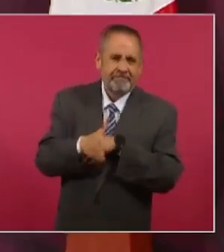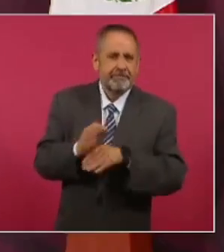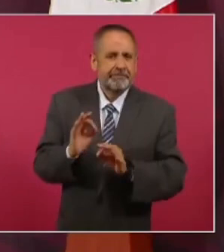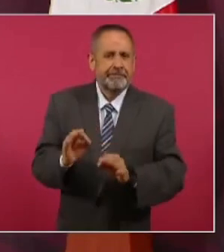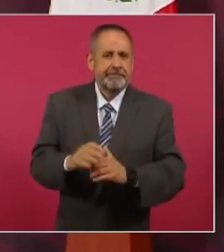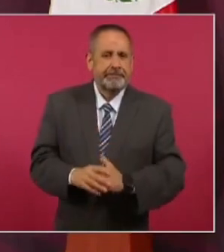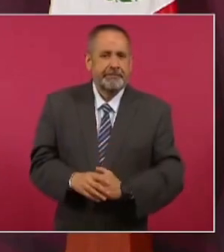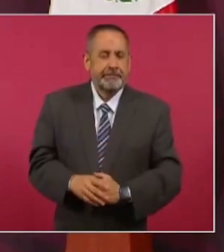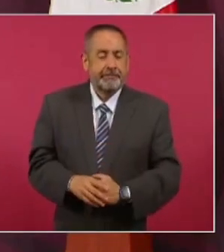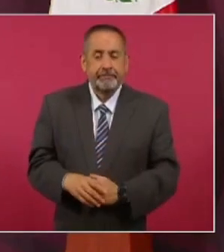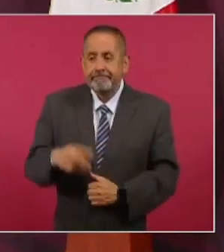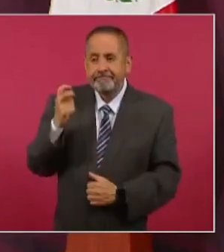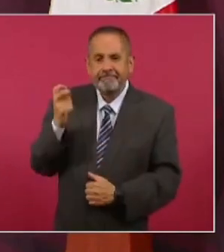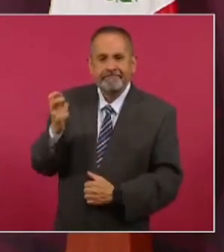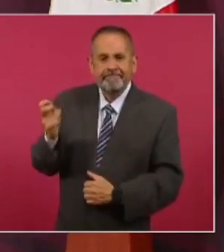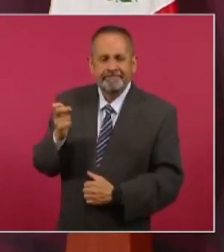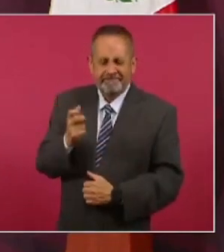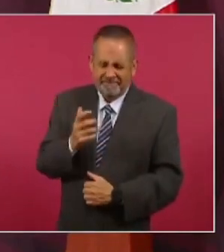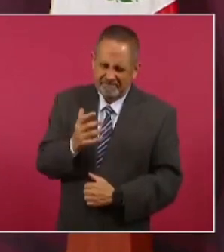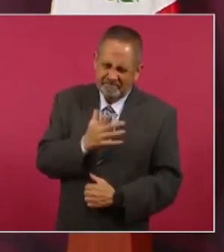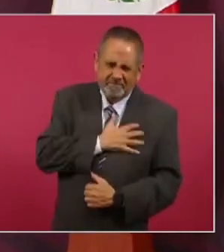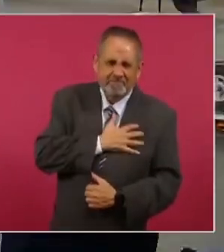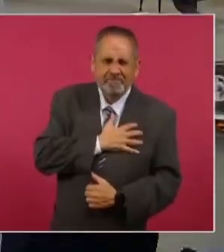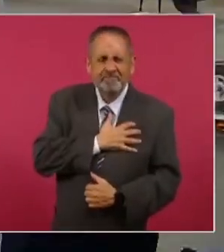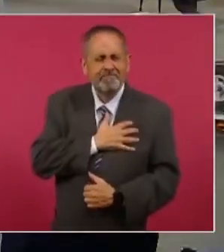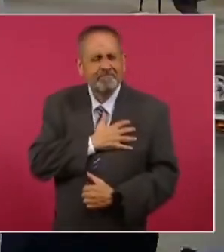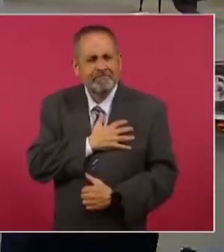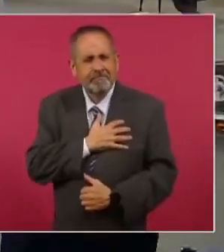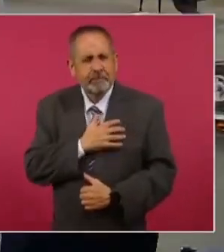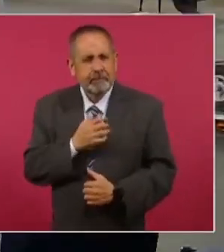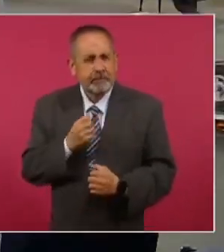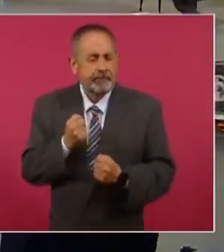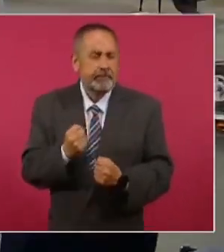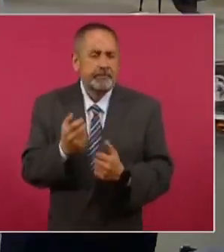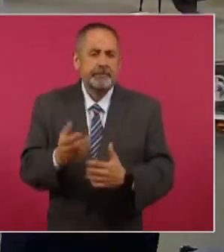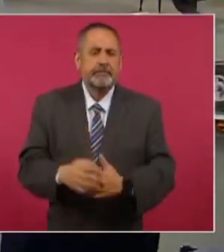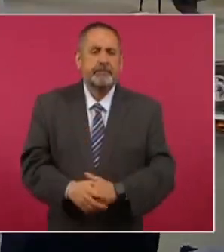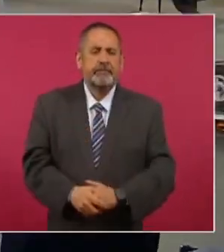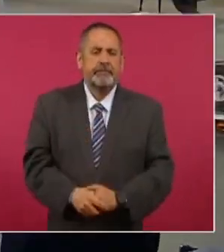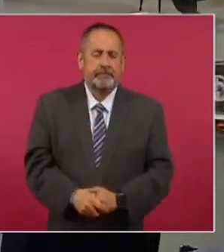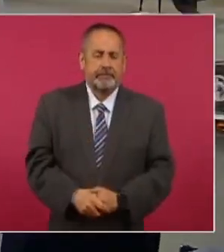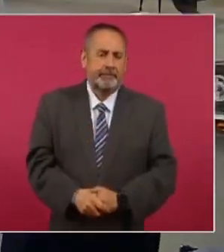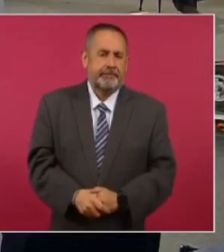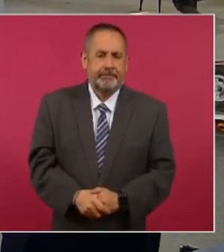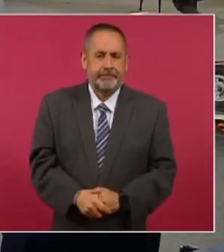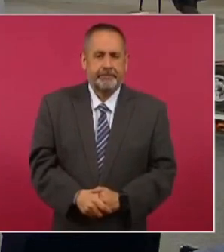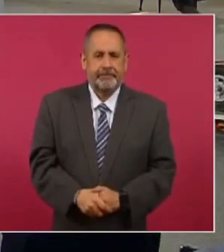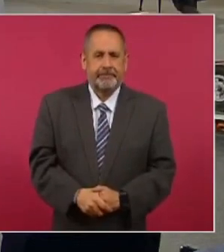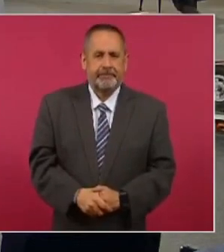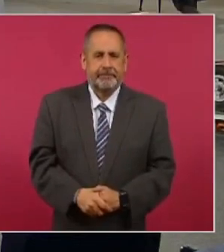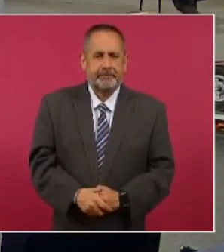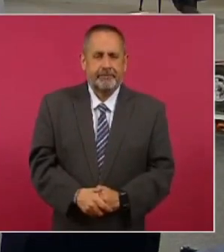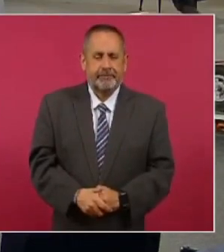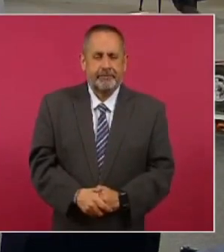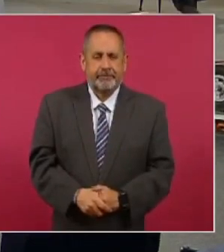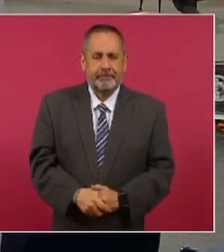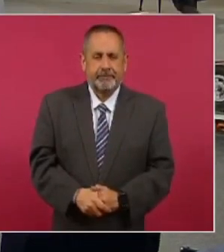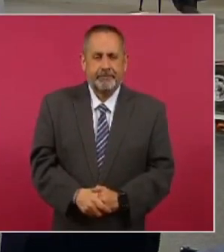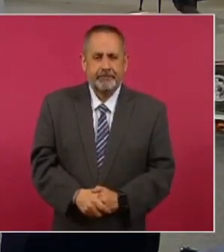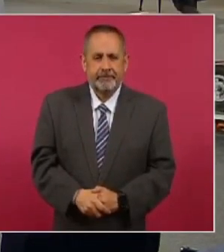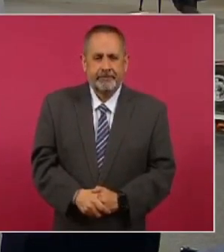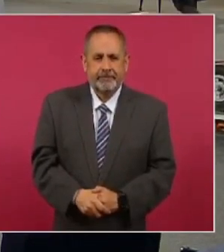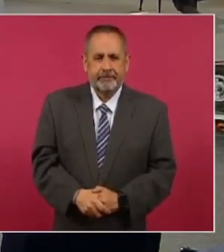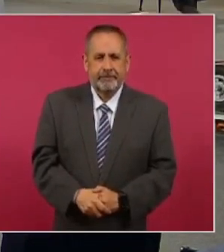las almohadillas no se quedó toque en la tercera y doble doble impulsor de dos para Tim Anderson